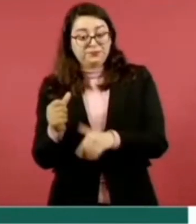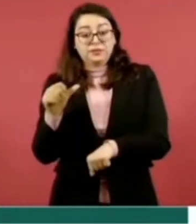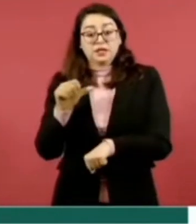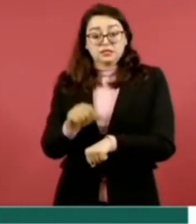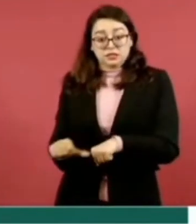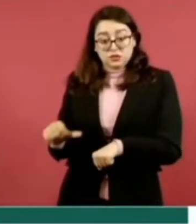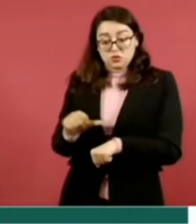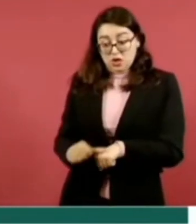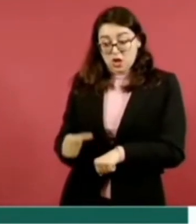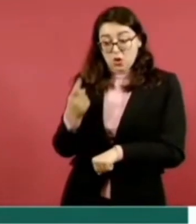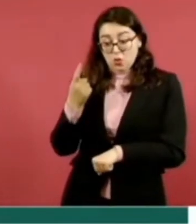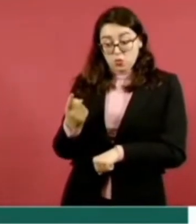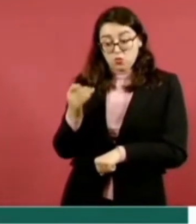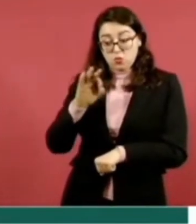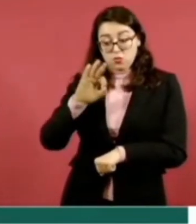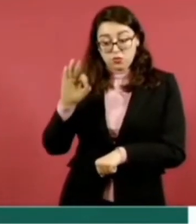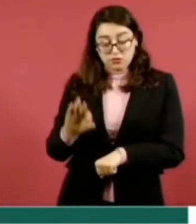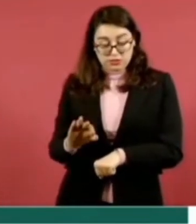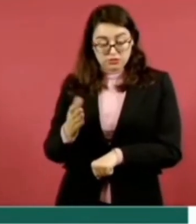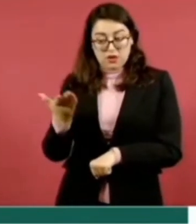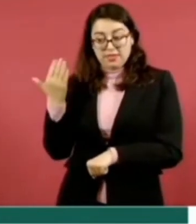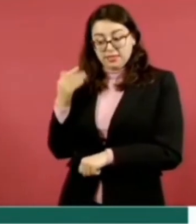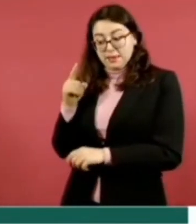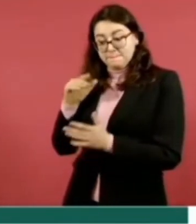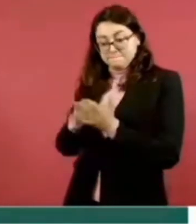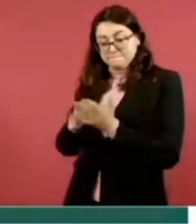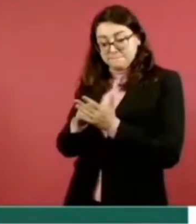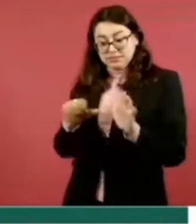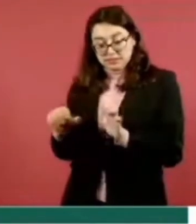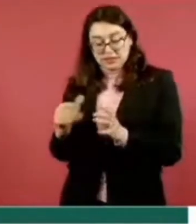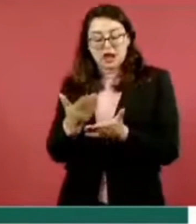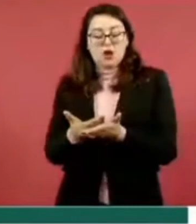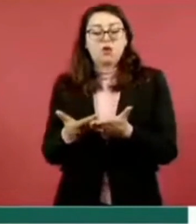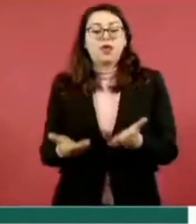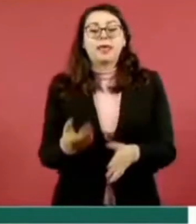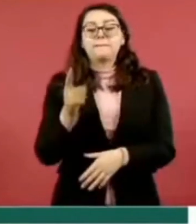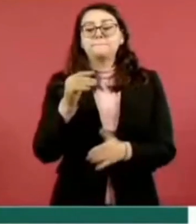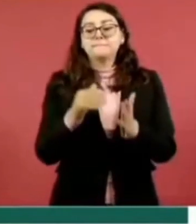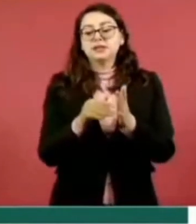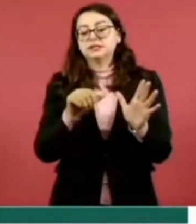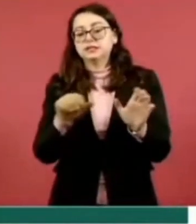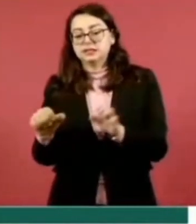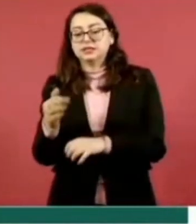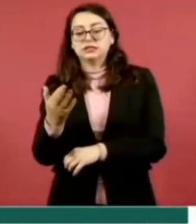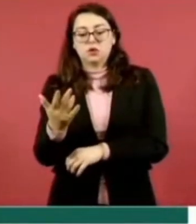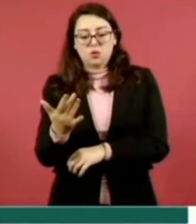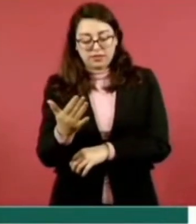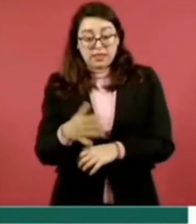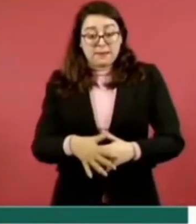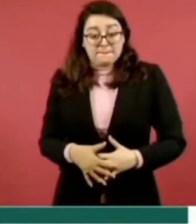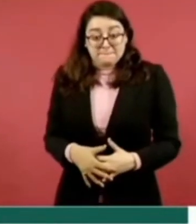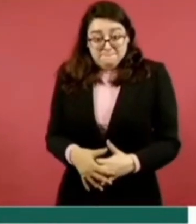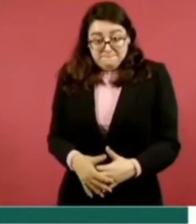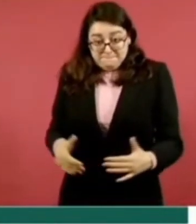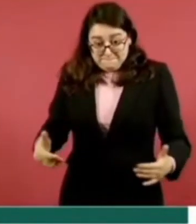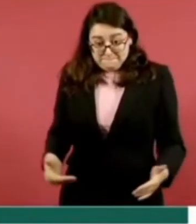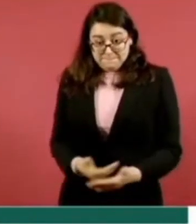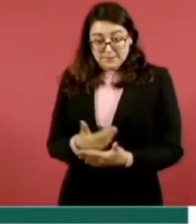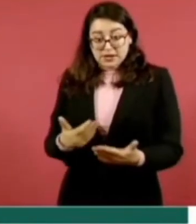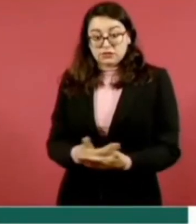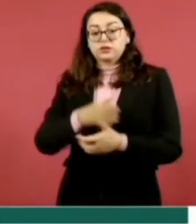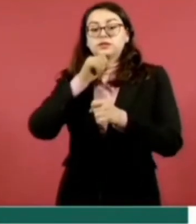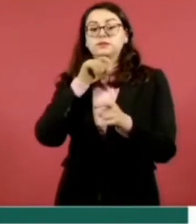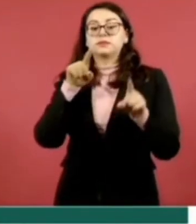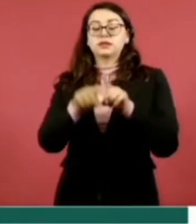del 1%, pasando de 1,640 a 1,656. También los partos atendidos tuvieron un incremento